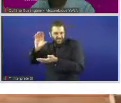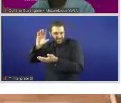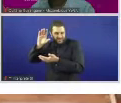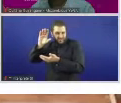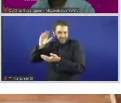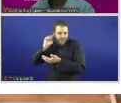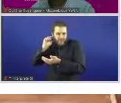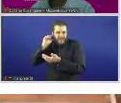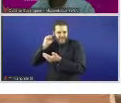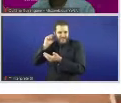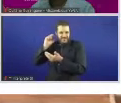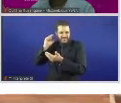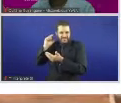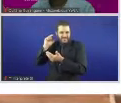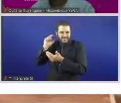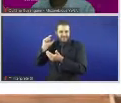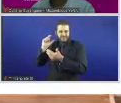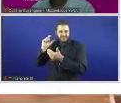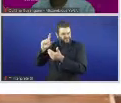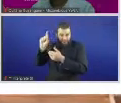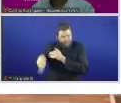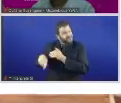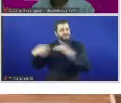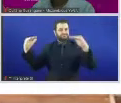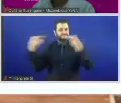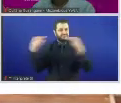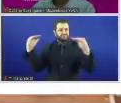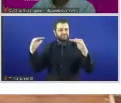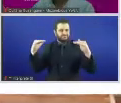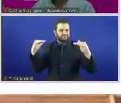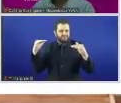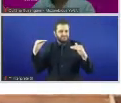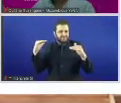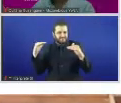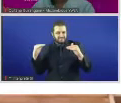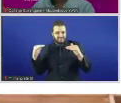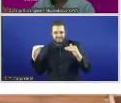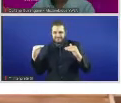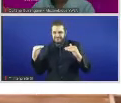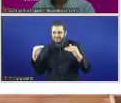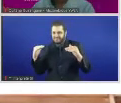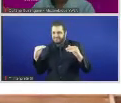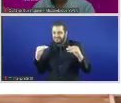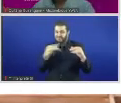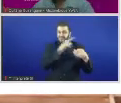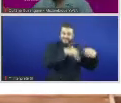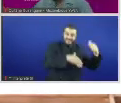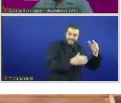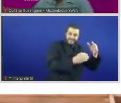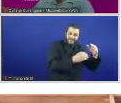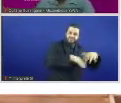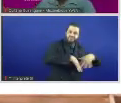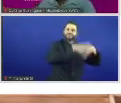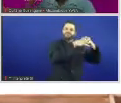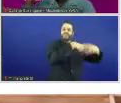importantísimo para la formulación de la política pública. Estoy de acuerdo con lo que ha dicho Mónica y Yopa,